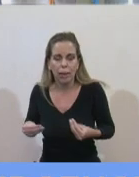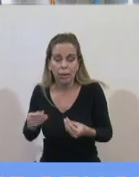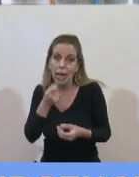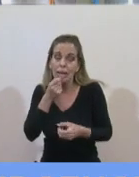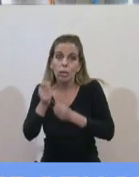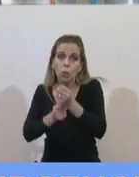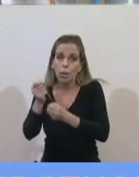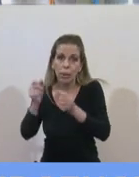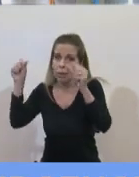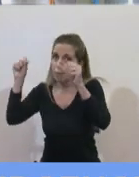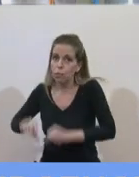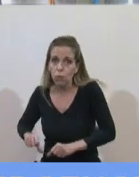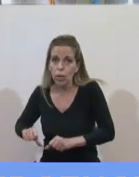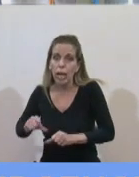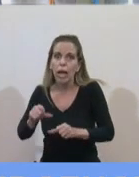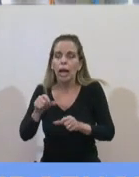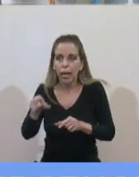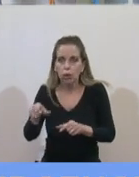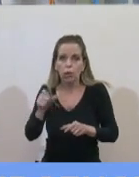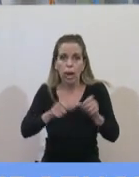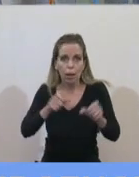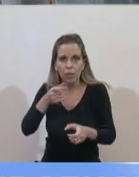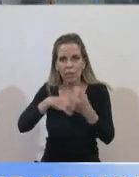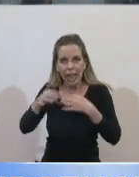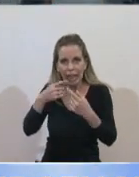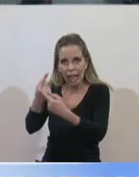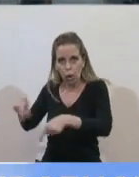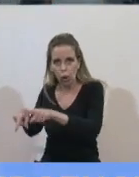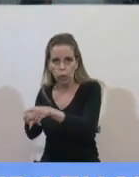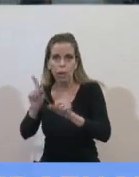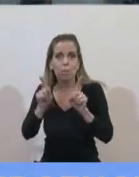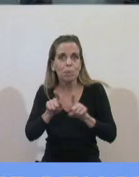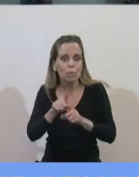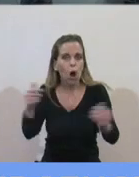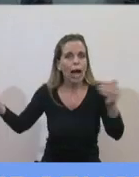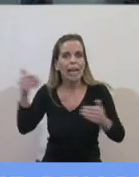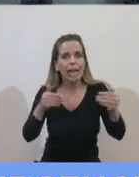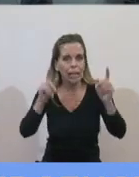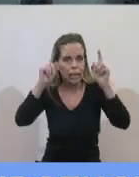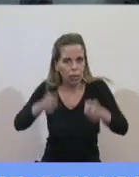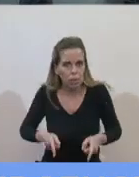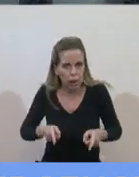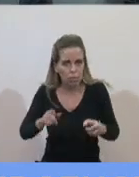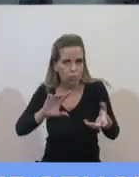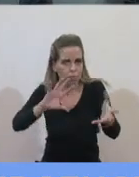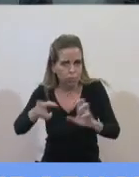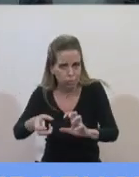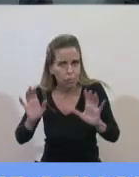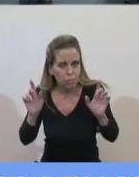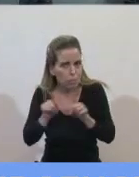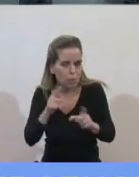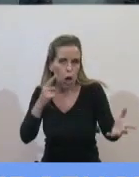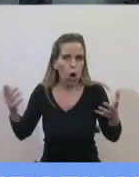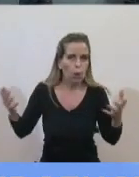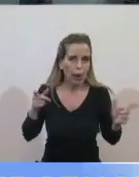muere muy probablemente sus proveedores pero también sus clientes estén afectados de la misma